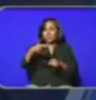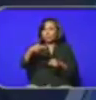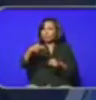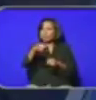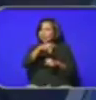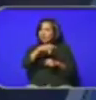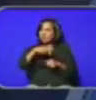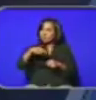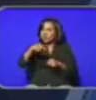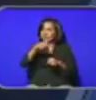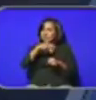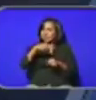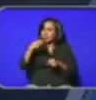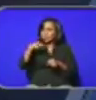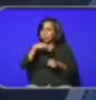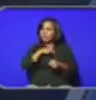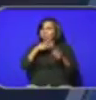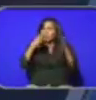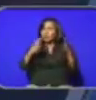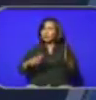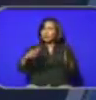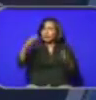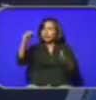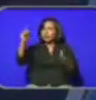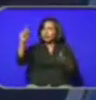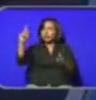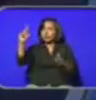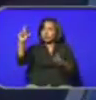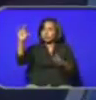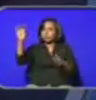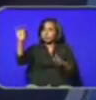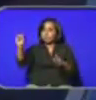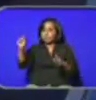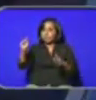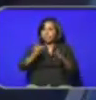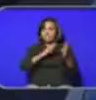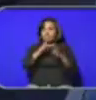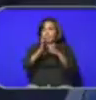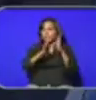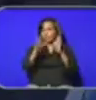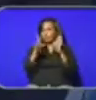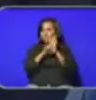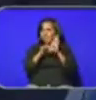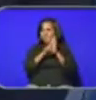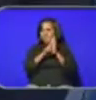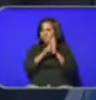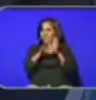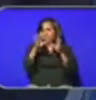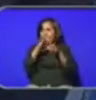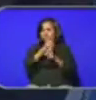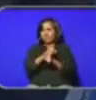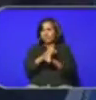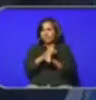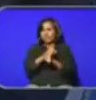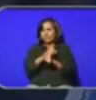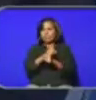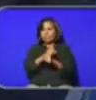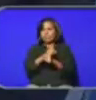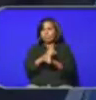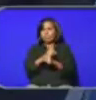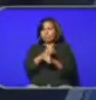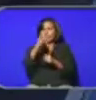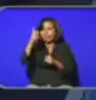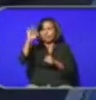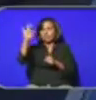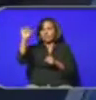con el ministro Luis Ernesto Carles también de lo que ha hablado un poco el rector, de la ley que va a crearse para esta, lo que es el ICSE.